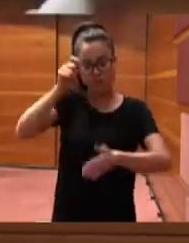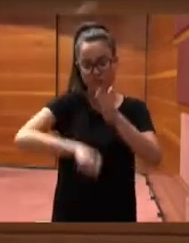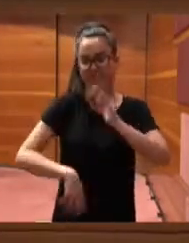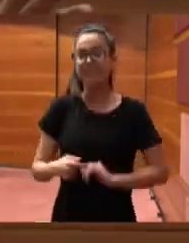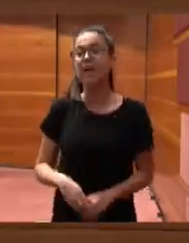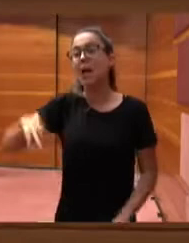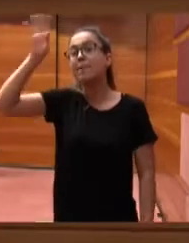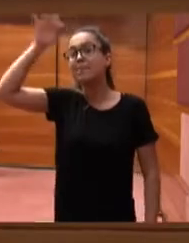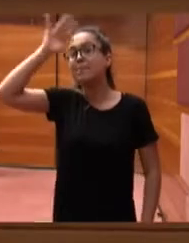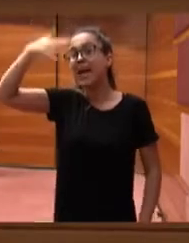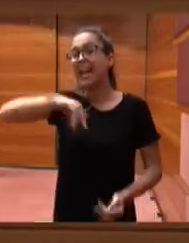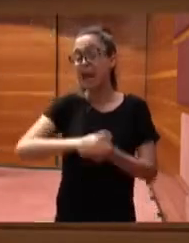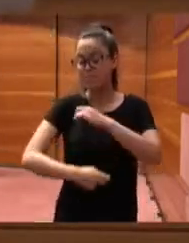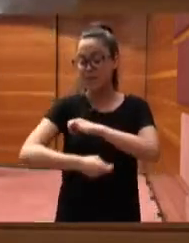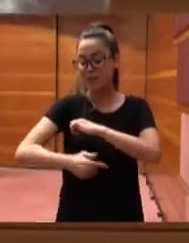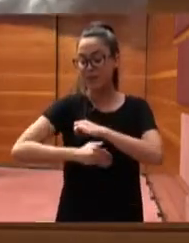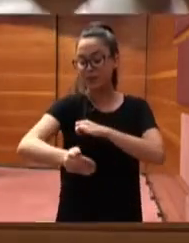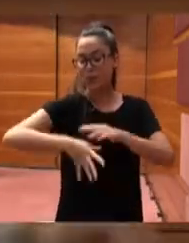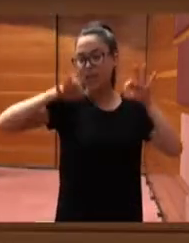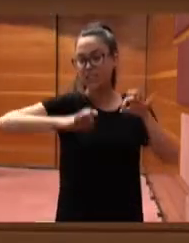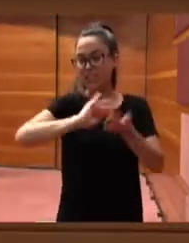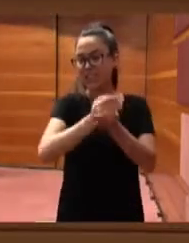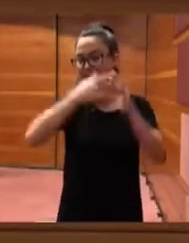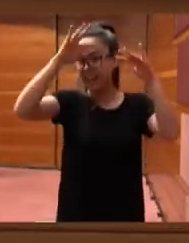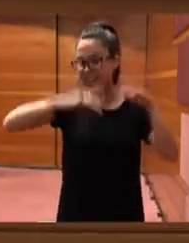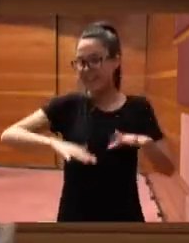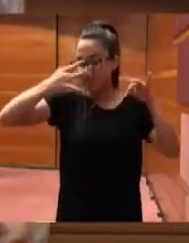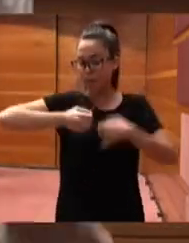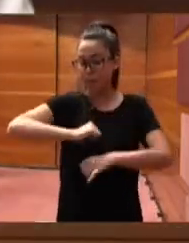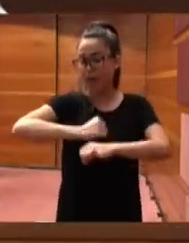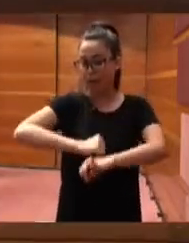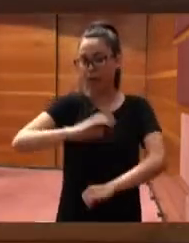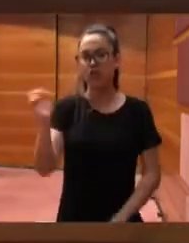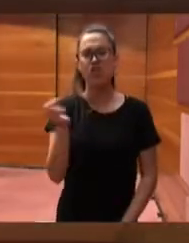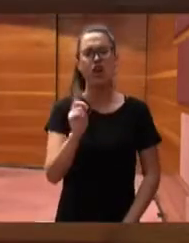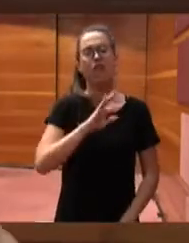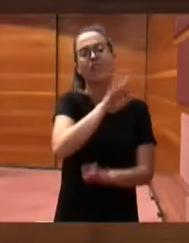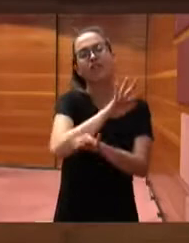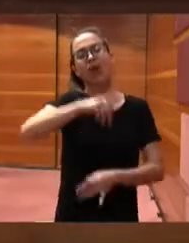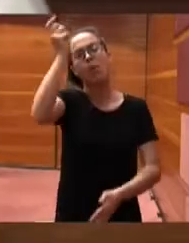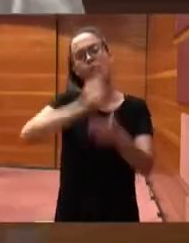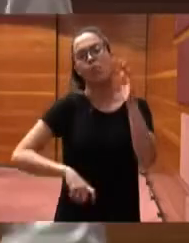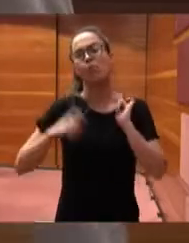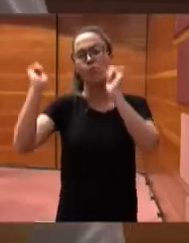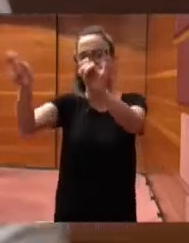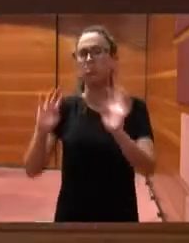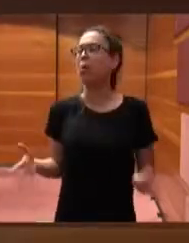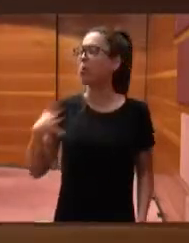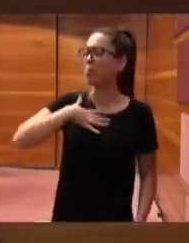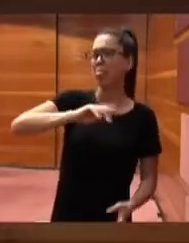a los vitorianos por limpiar la nieve de la acera. Bueno, eso va a ser muy divertido. Supongo que le tocará al departamento de participación llevar esta...